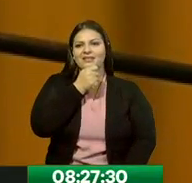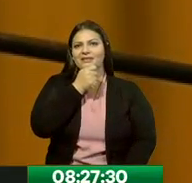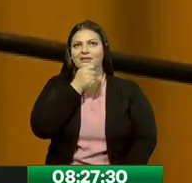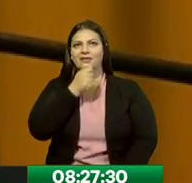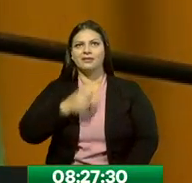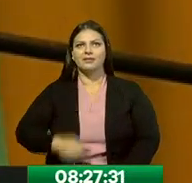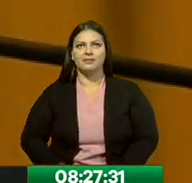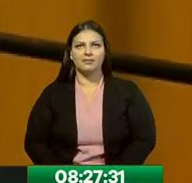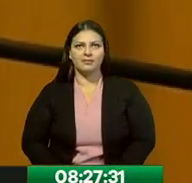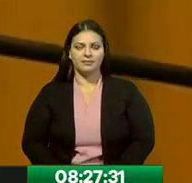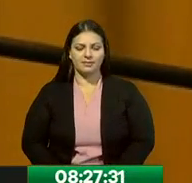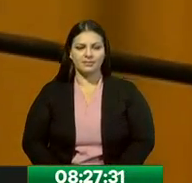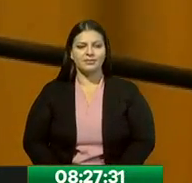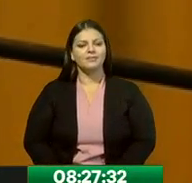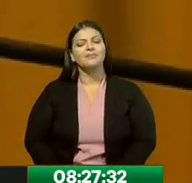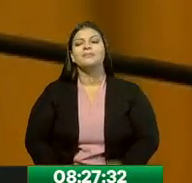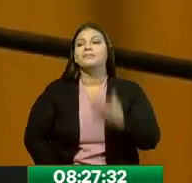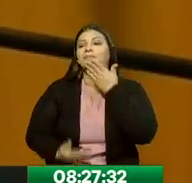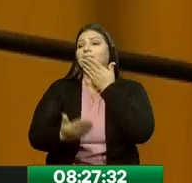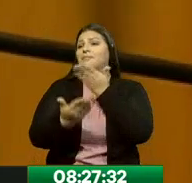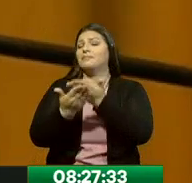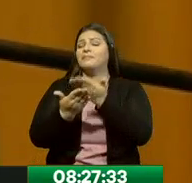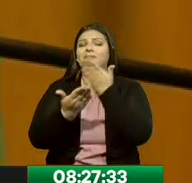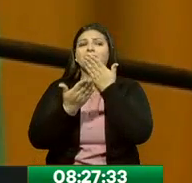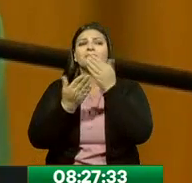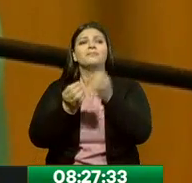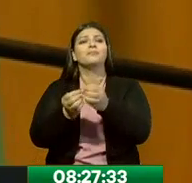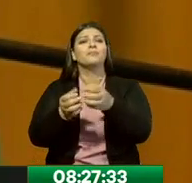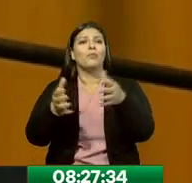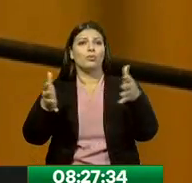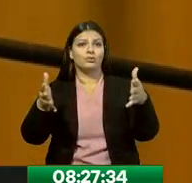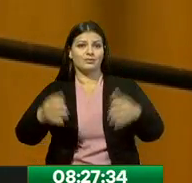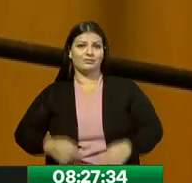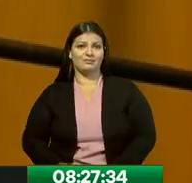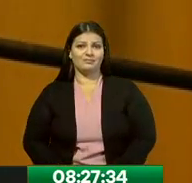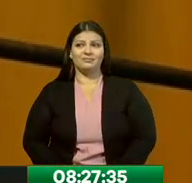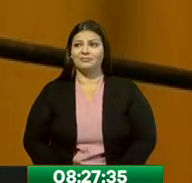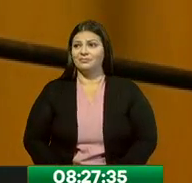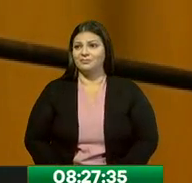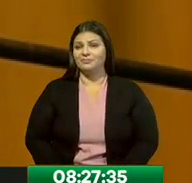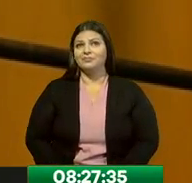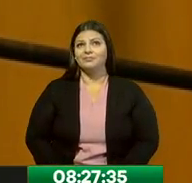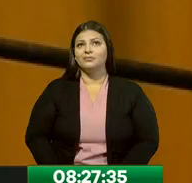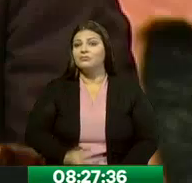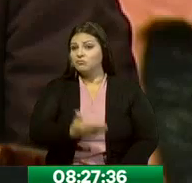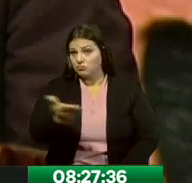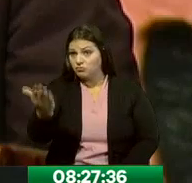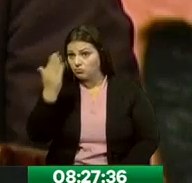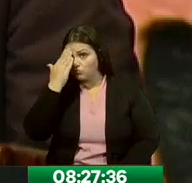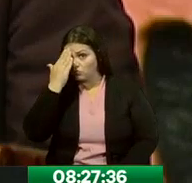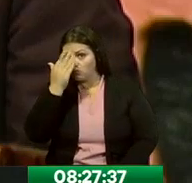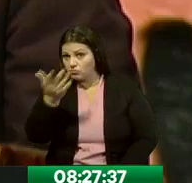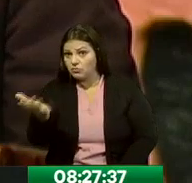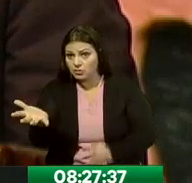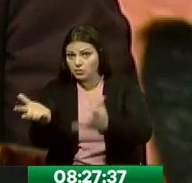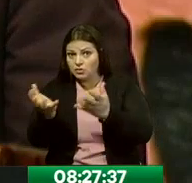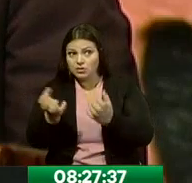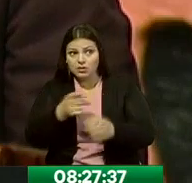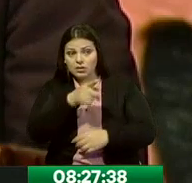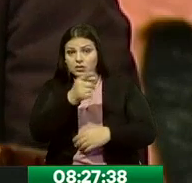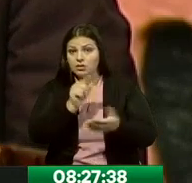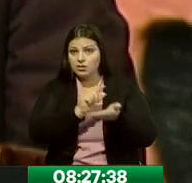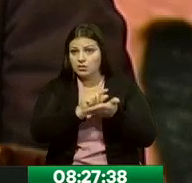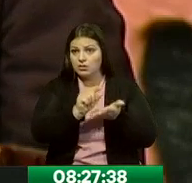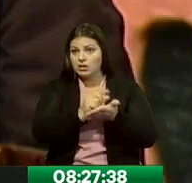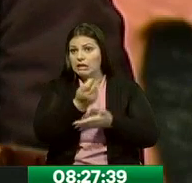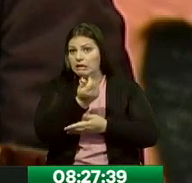hijos. Estoy muy agradecida por esta gran oportunidad, que sé que muchas de ustedes también lo quieren. ¿Tienen esa duda de dar